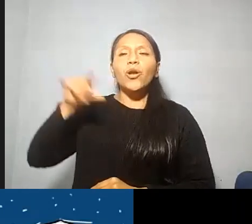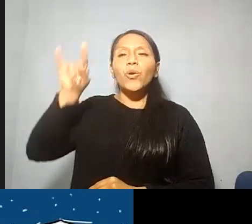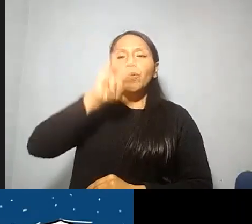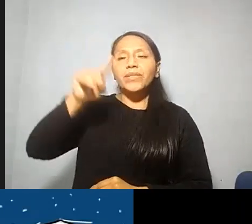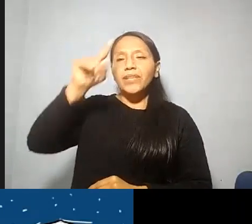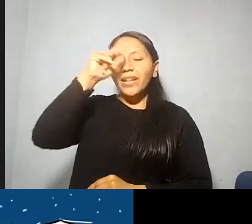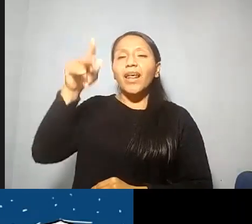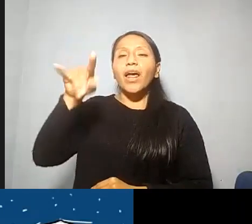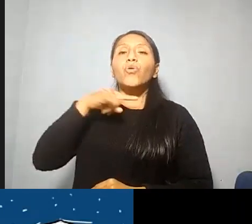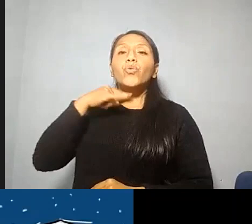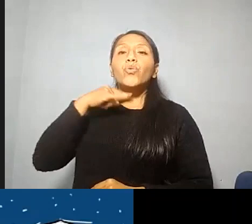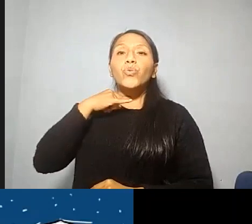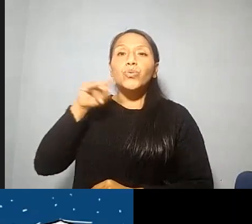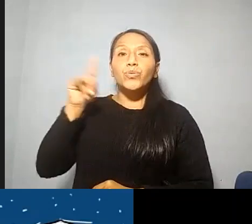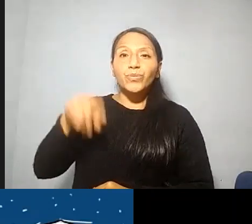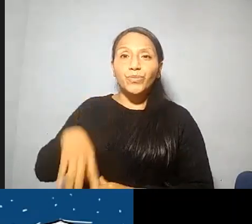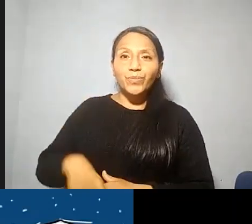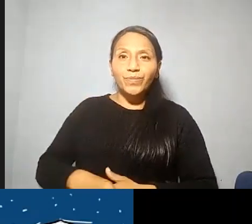Jujuy,